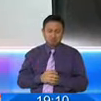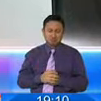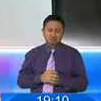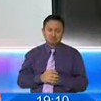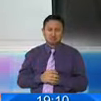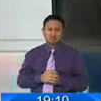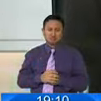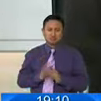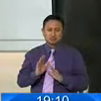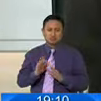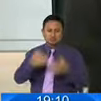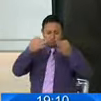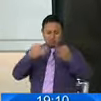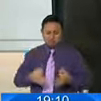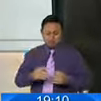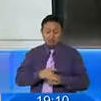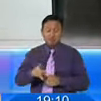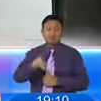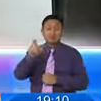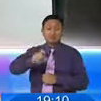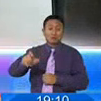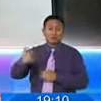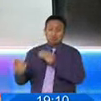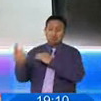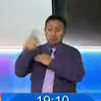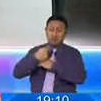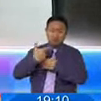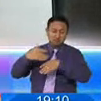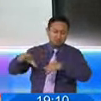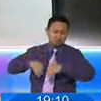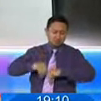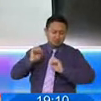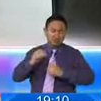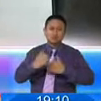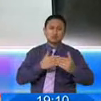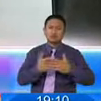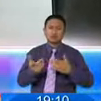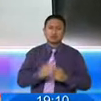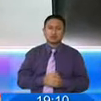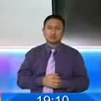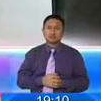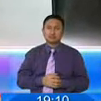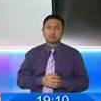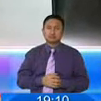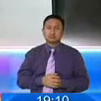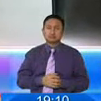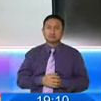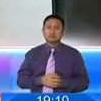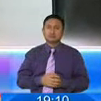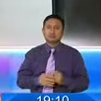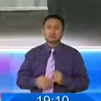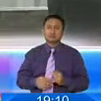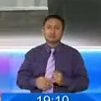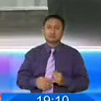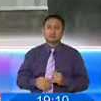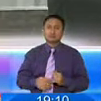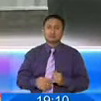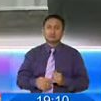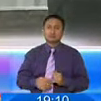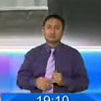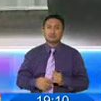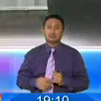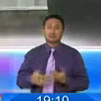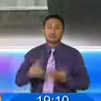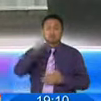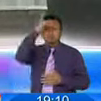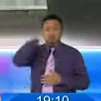no nos va a detener. Cumpliremos el encargo del pueblo, pase lo que pase, no suceda lo que no suceda. Resolución del